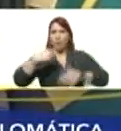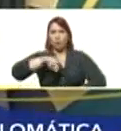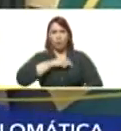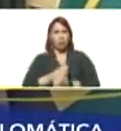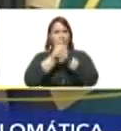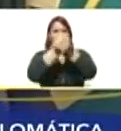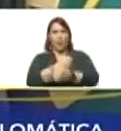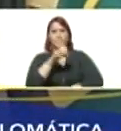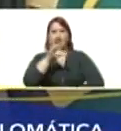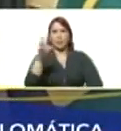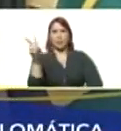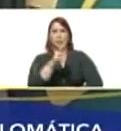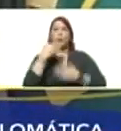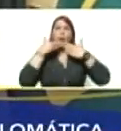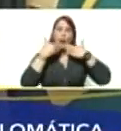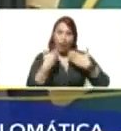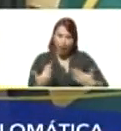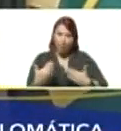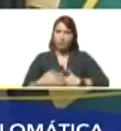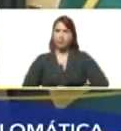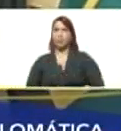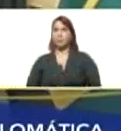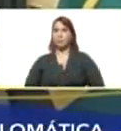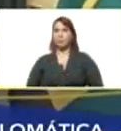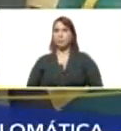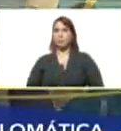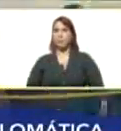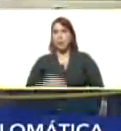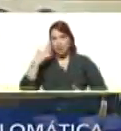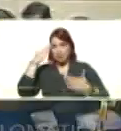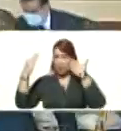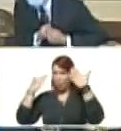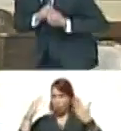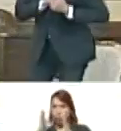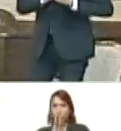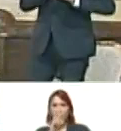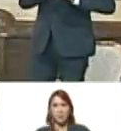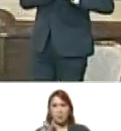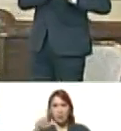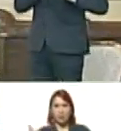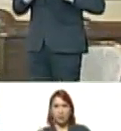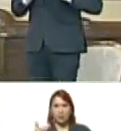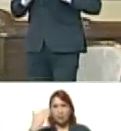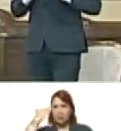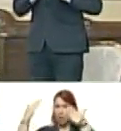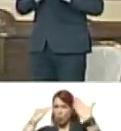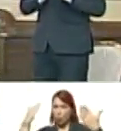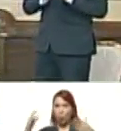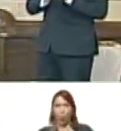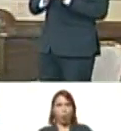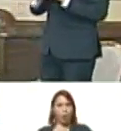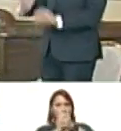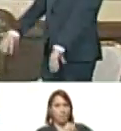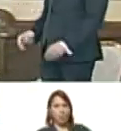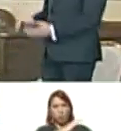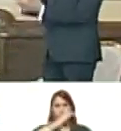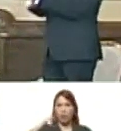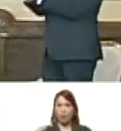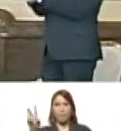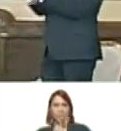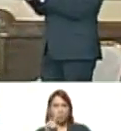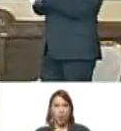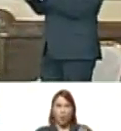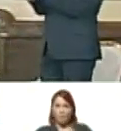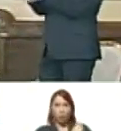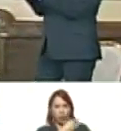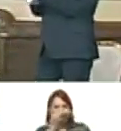patria Venezuela. Muchas gracias. Saludos a San Vicente y las Granadinas. Saludos, hermanos del Caribe. Con Venezuela siempre ustedes contarán. Muchas